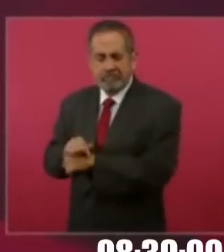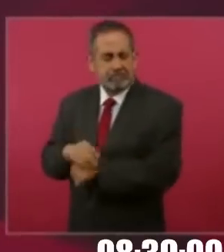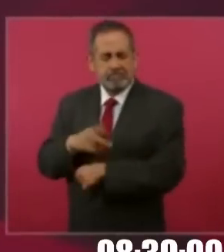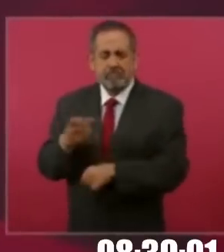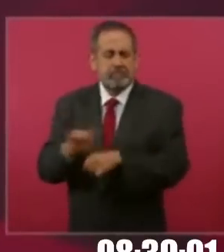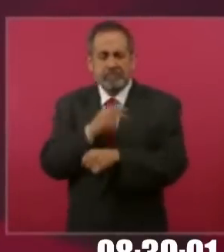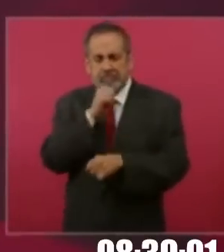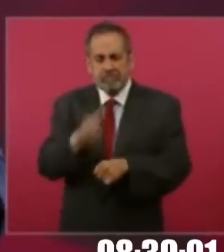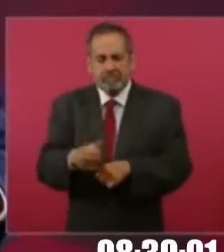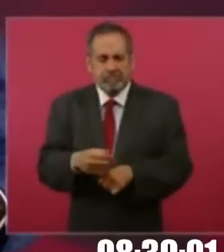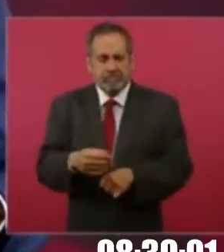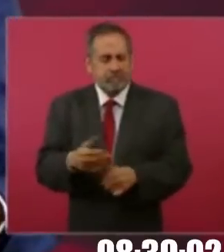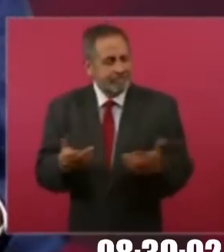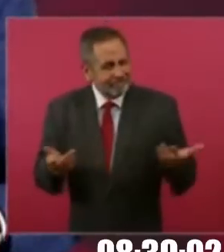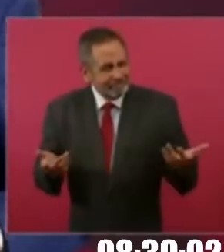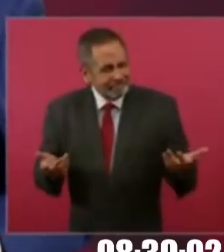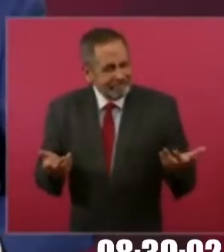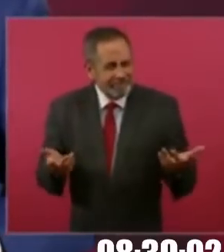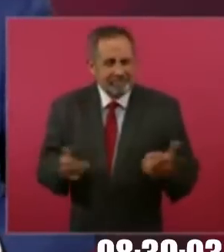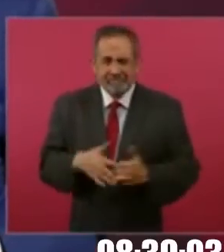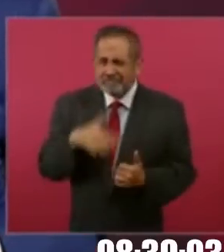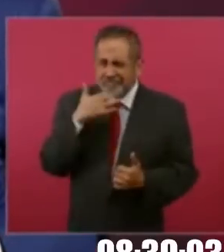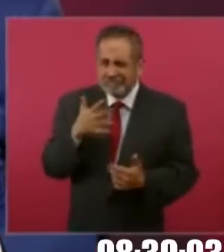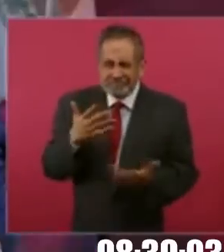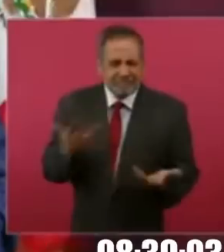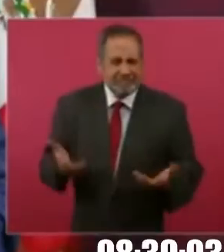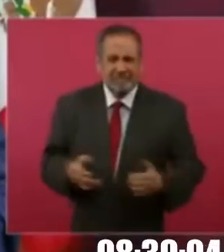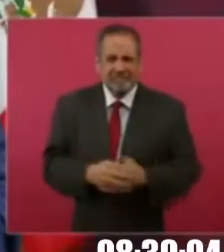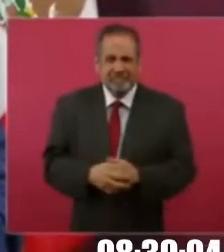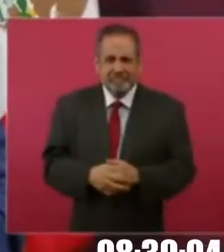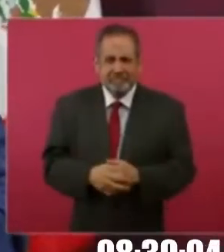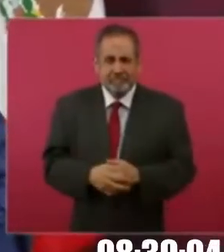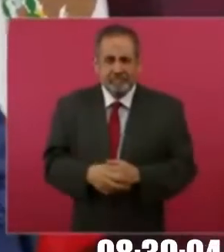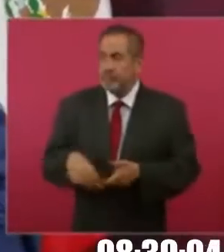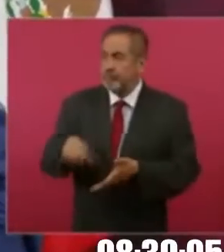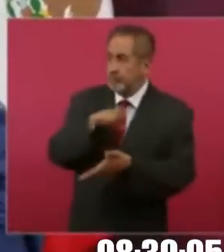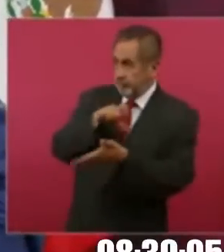por una compraventa